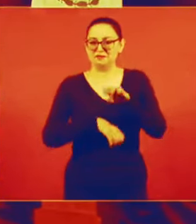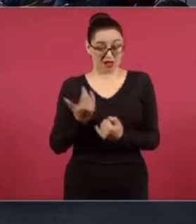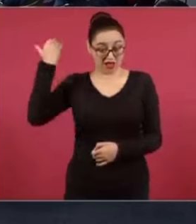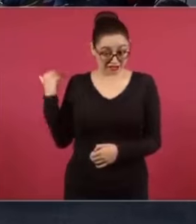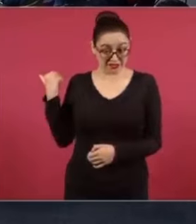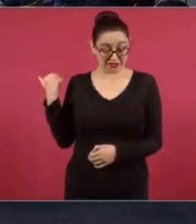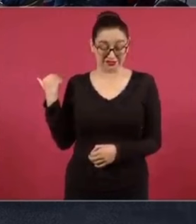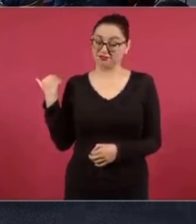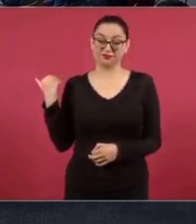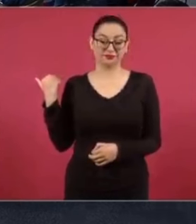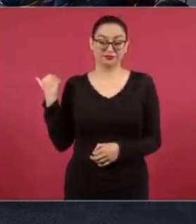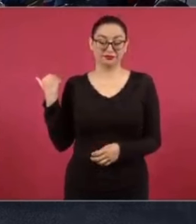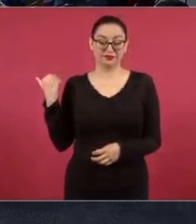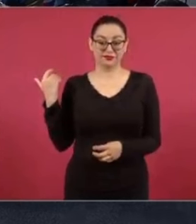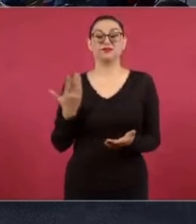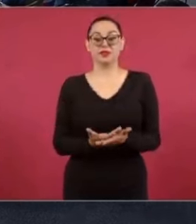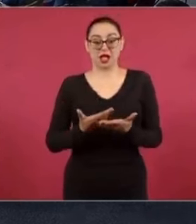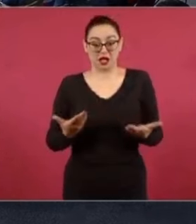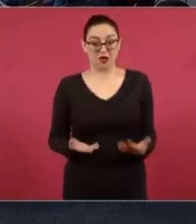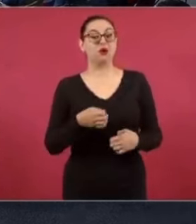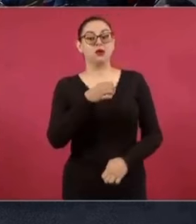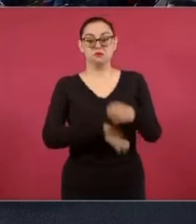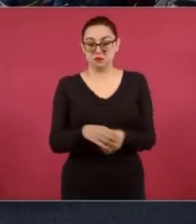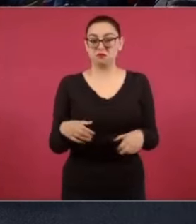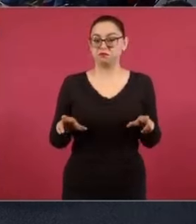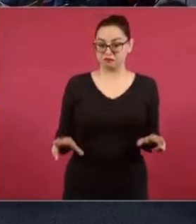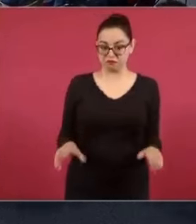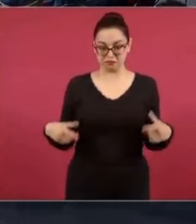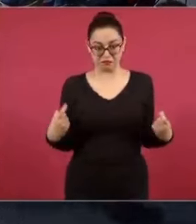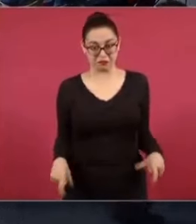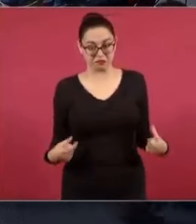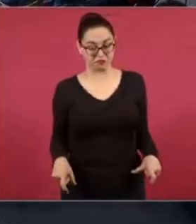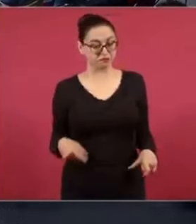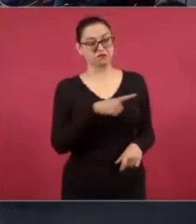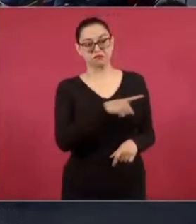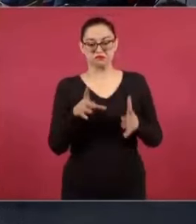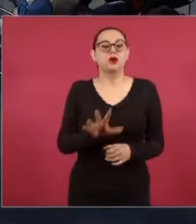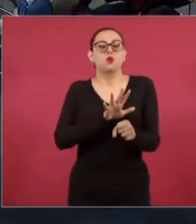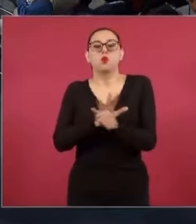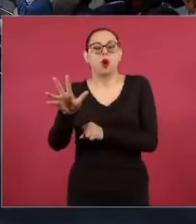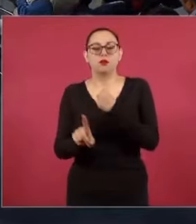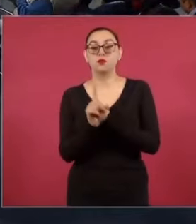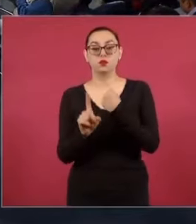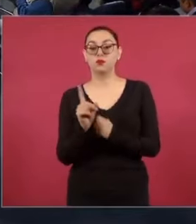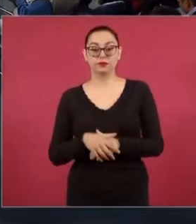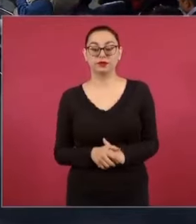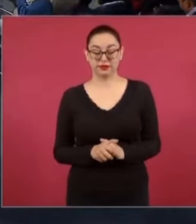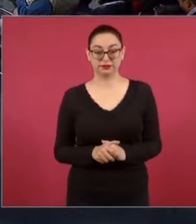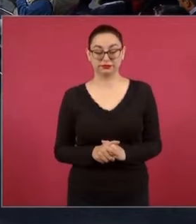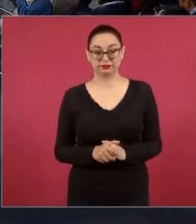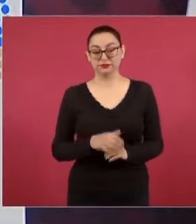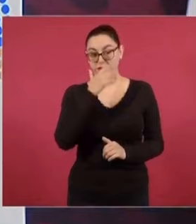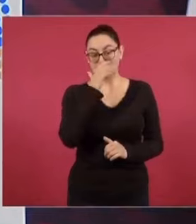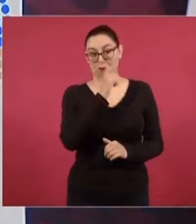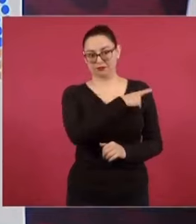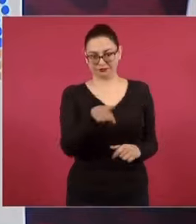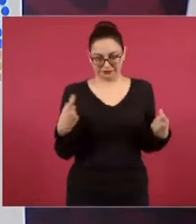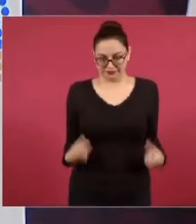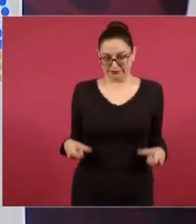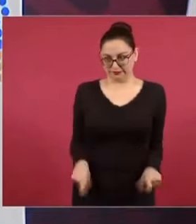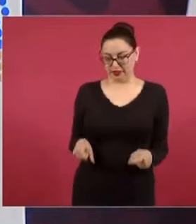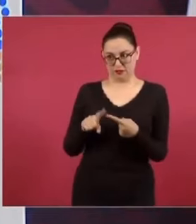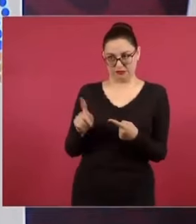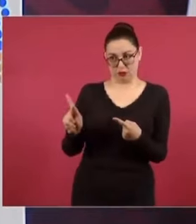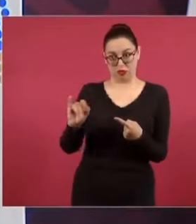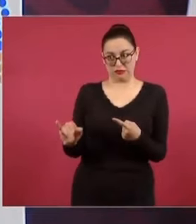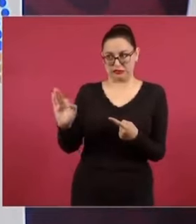potentados. Ellos son los que ahora quieren que se viole la Constitución. Claro, a los potentados no solo les preocupa el Poder